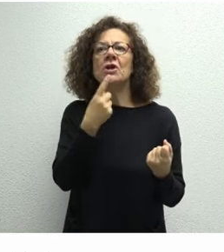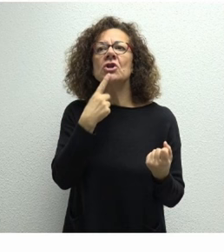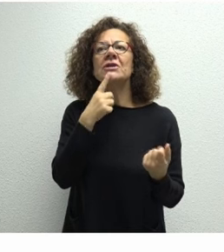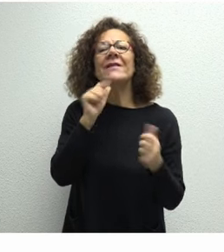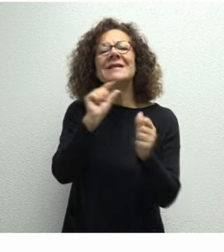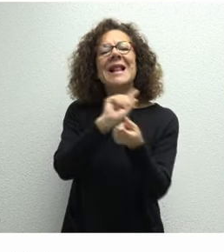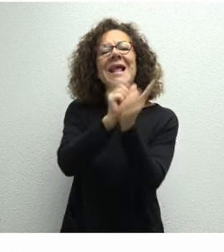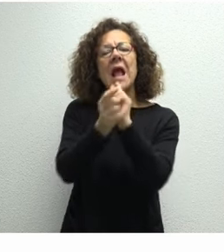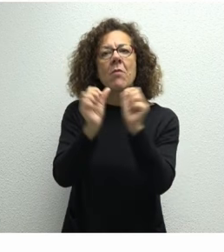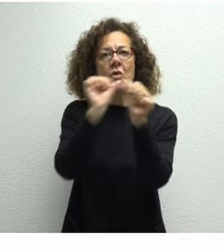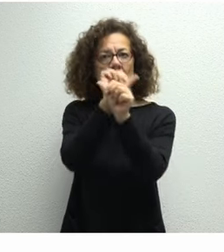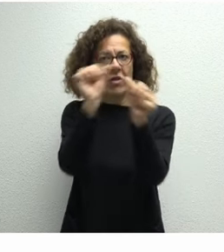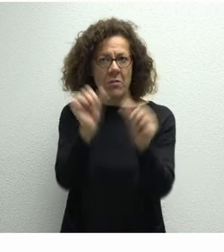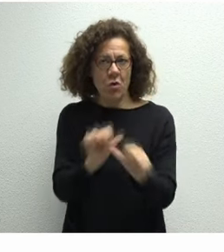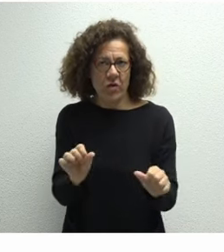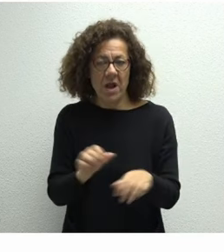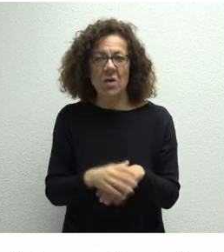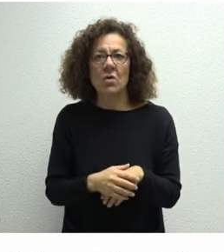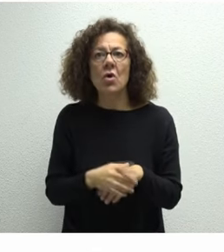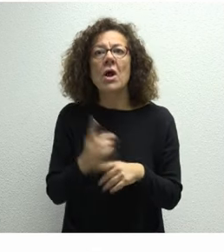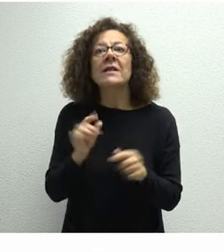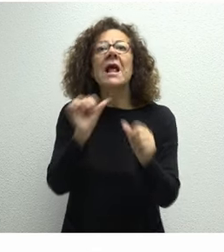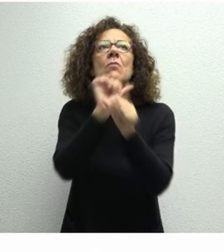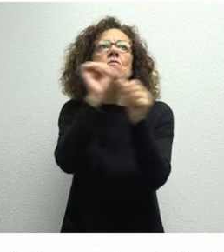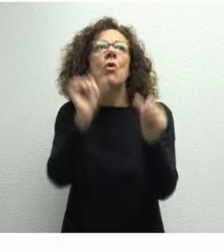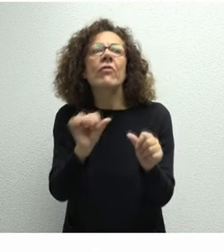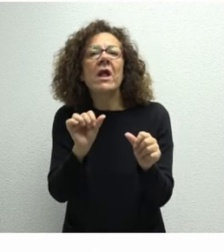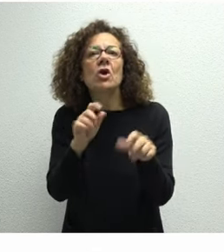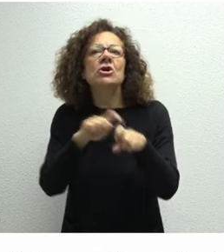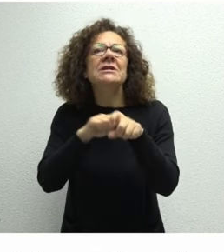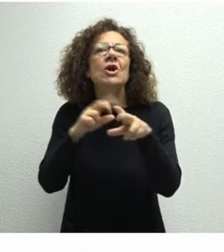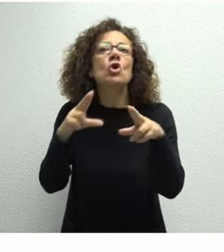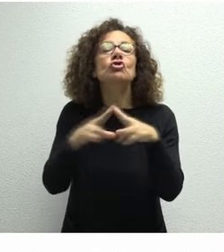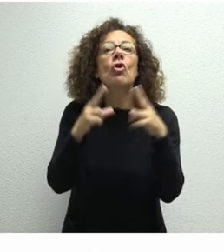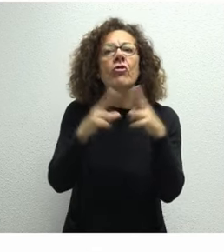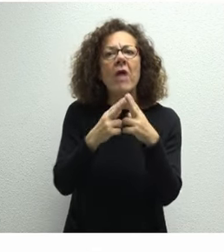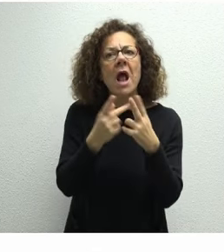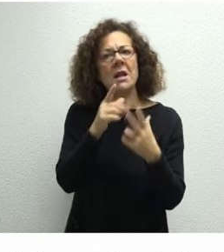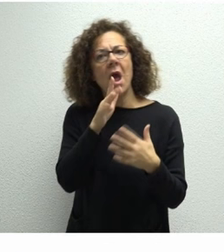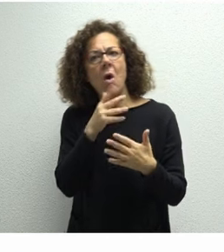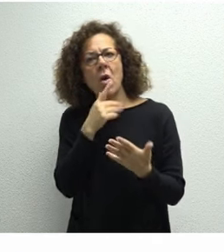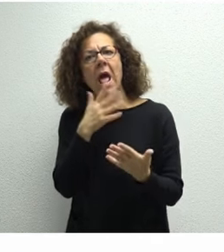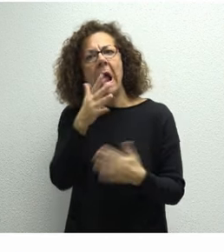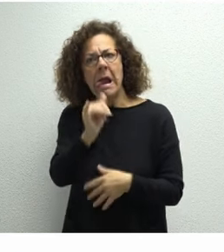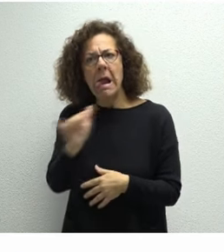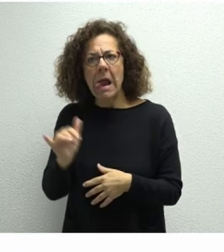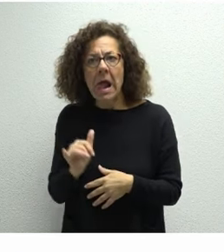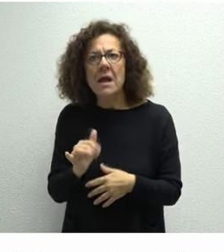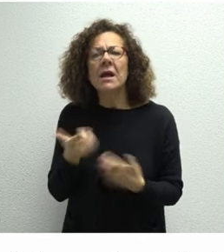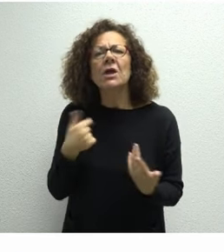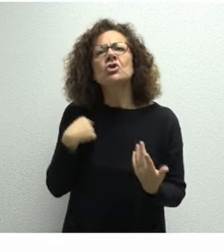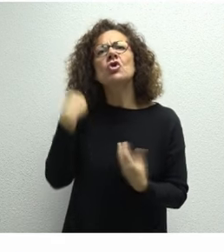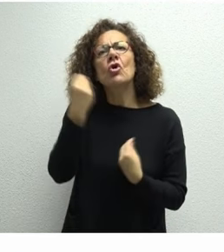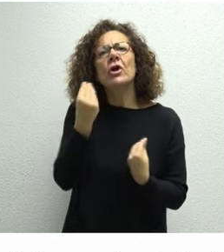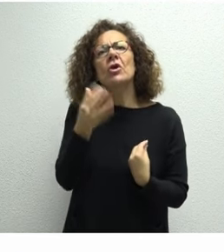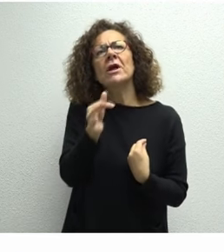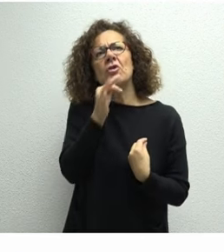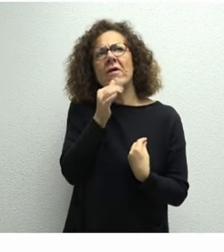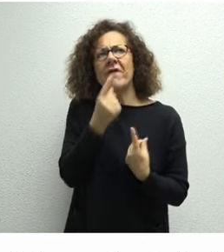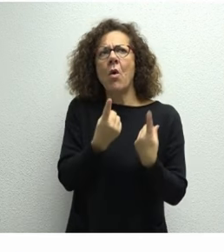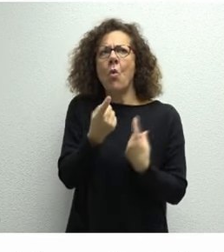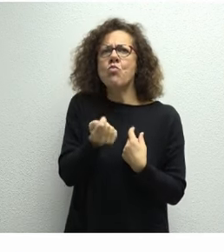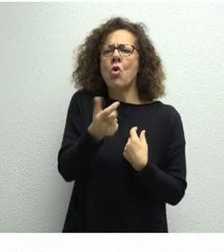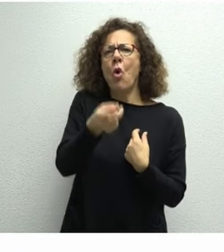modelo no el modelo biosicosocial que tan en boga está y tan presente tenemos yo creo que ya es un poco antiguo si